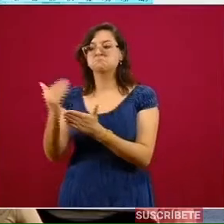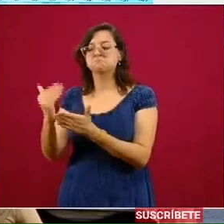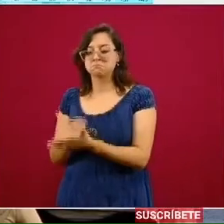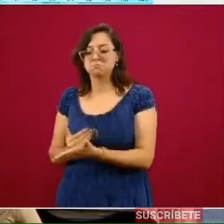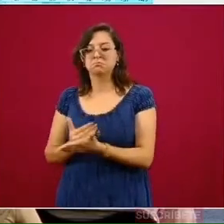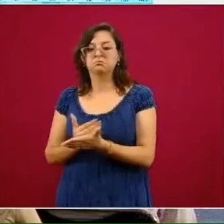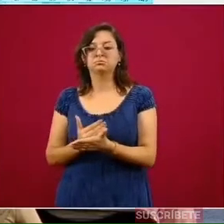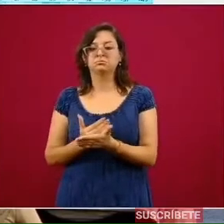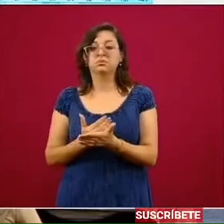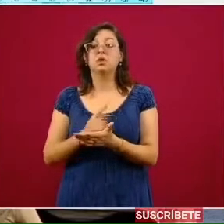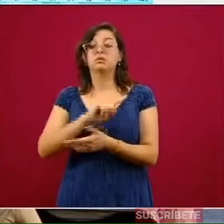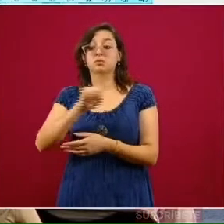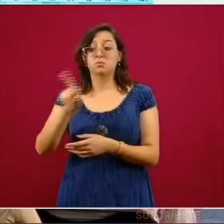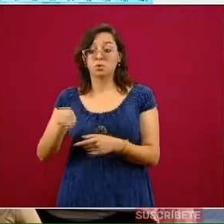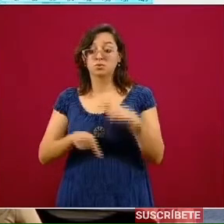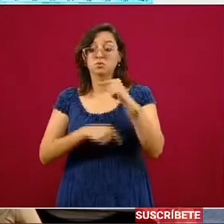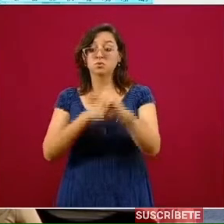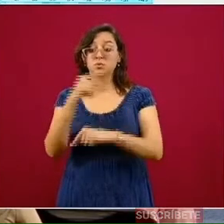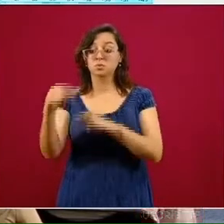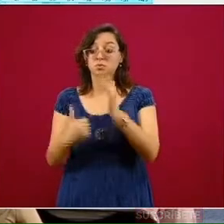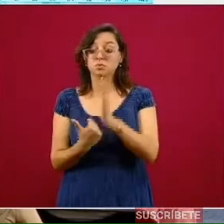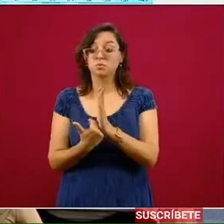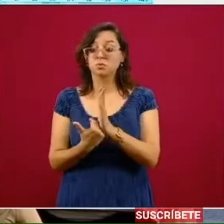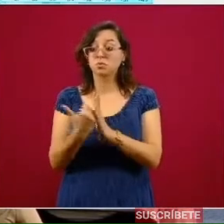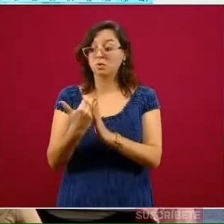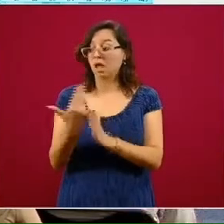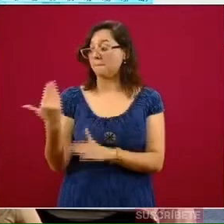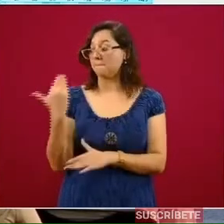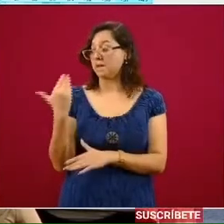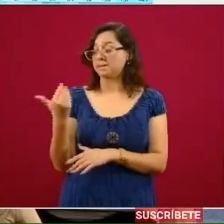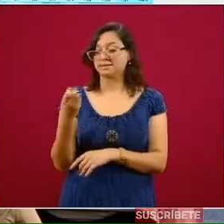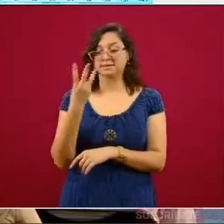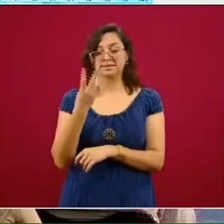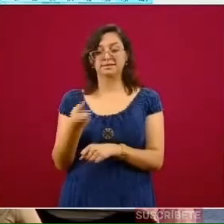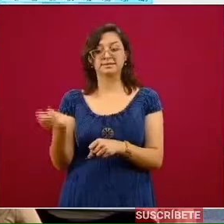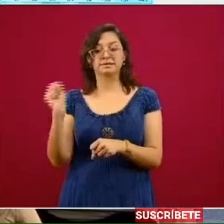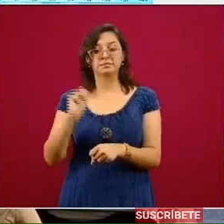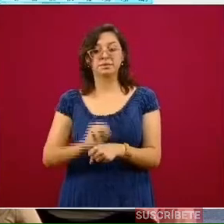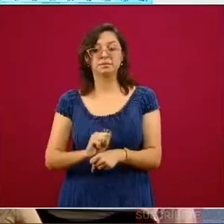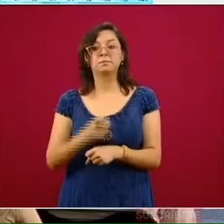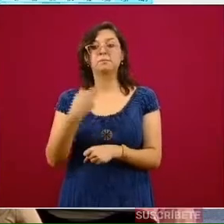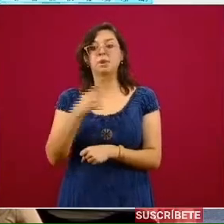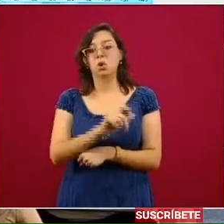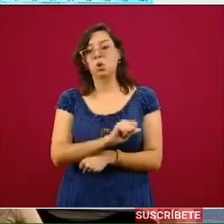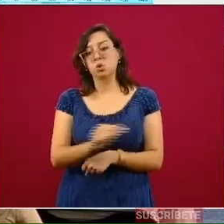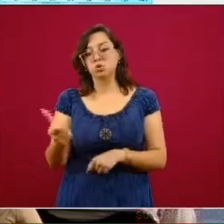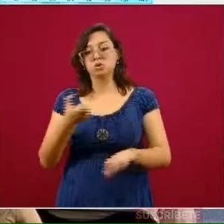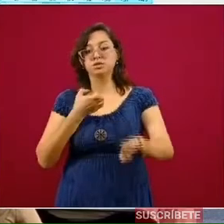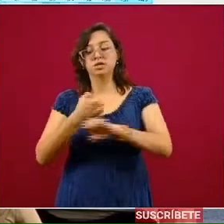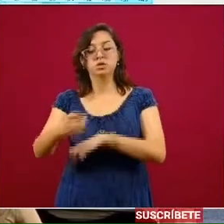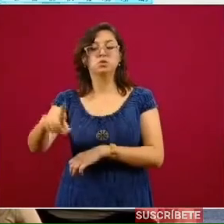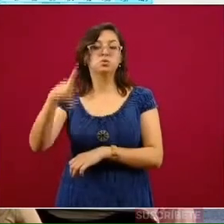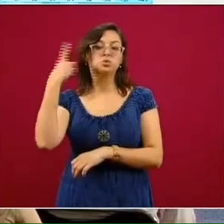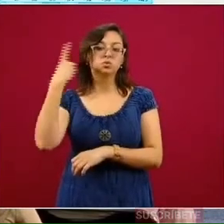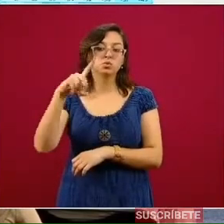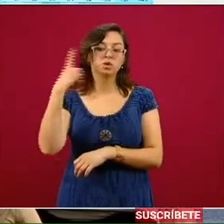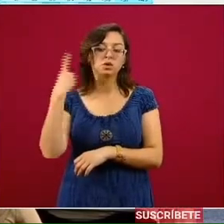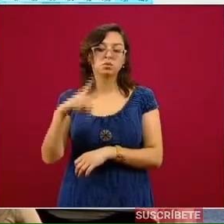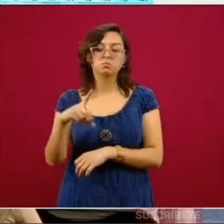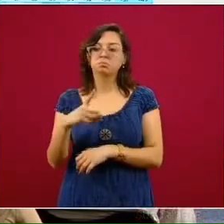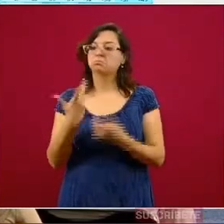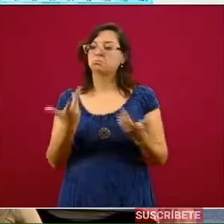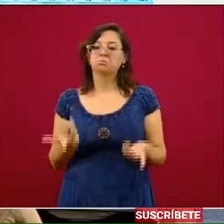baja, la cual empieza a incrementar solamente en las últimas 3 semanas. Sin embargo, por ejemplo, veamos el estado de Durango. El estado de Durango